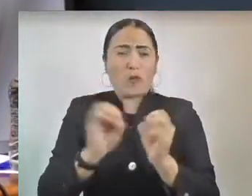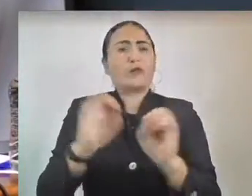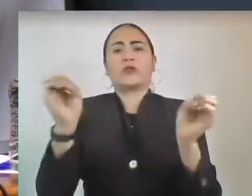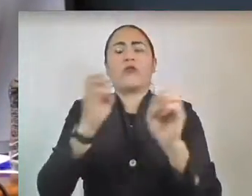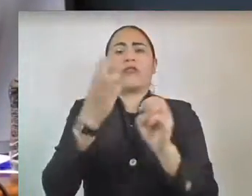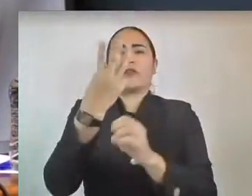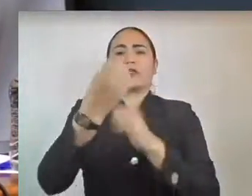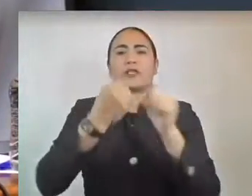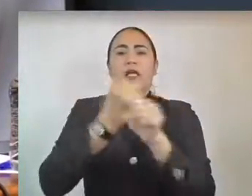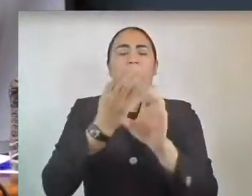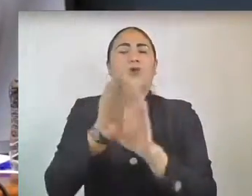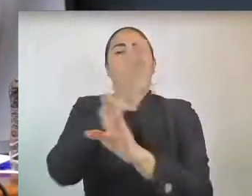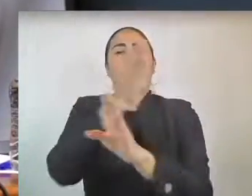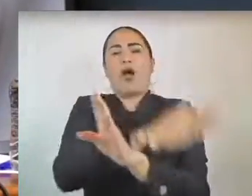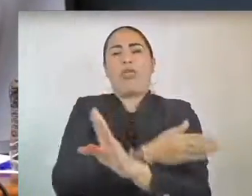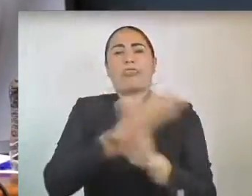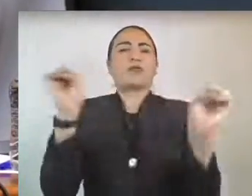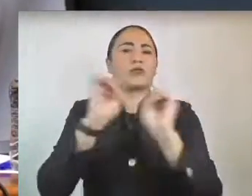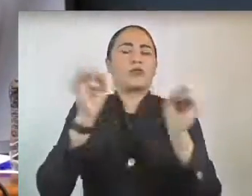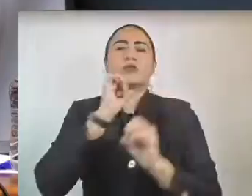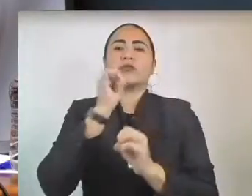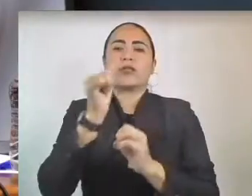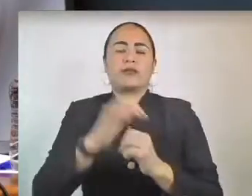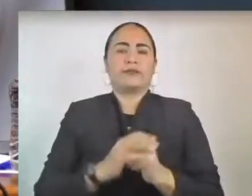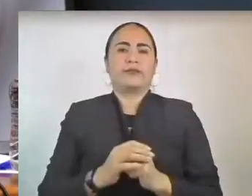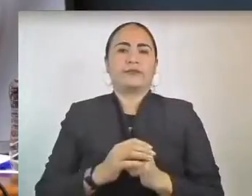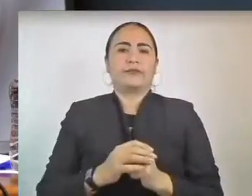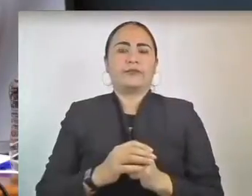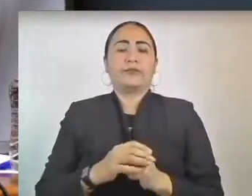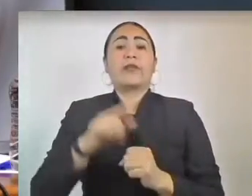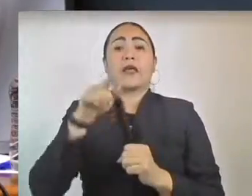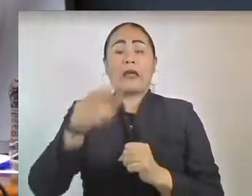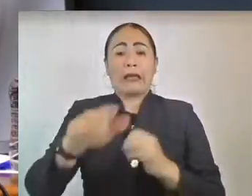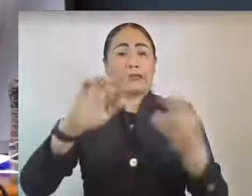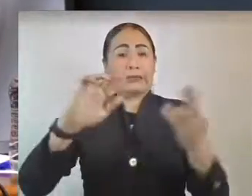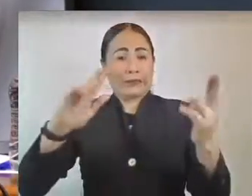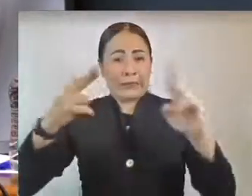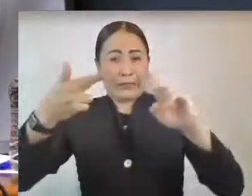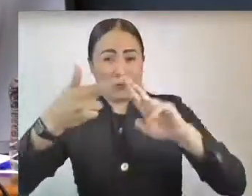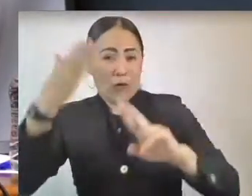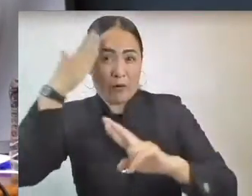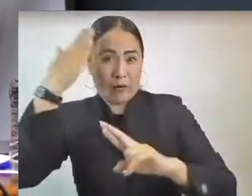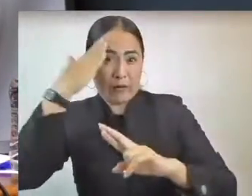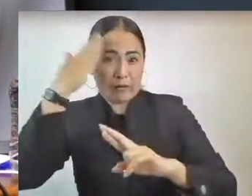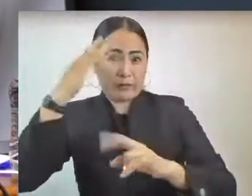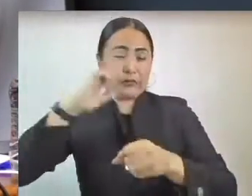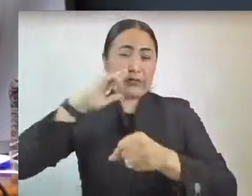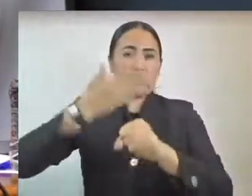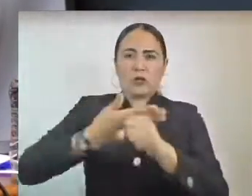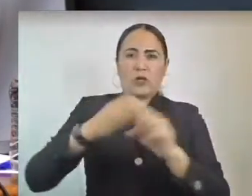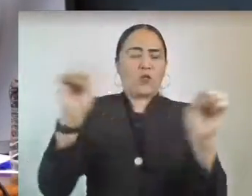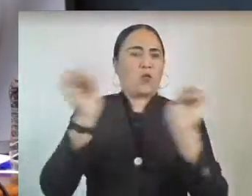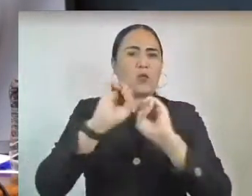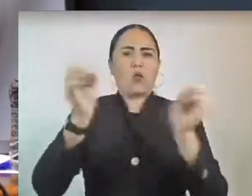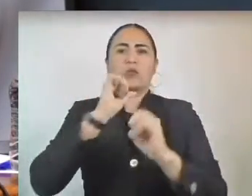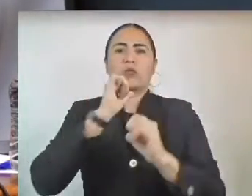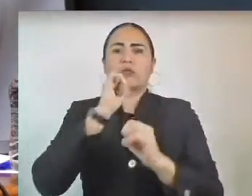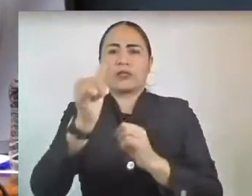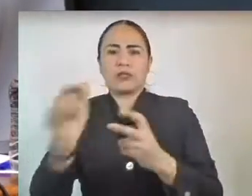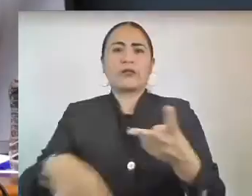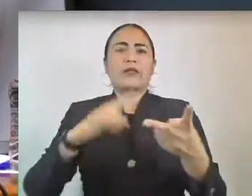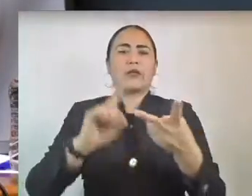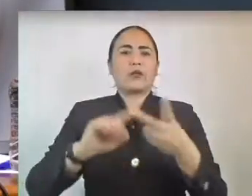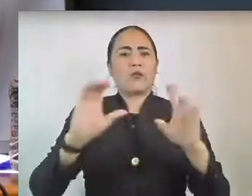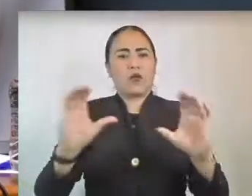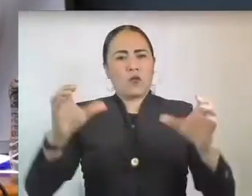designación, no ser ministro de culto religioso alguno, no ser consejero electoral del Consejo